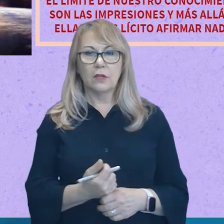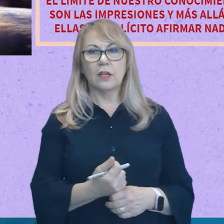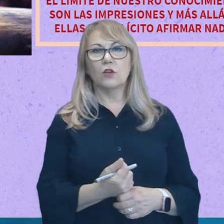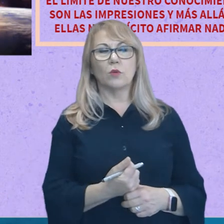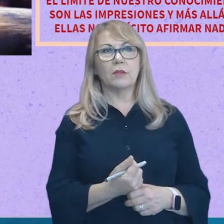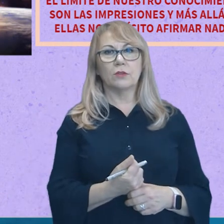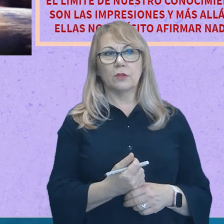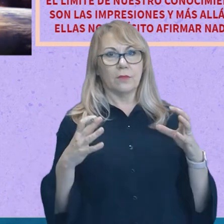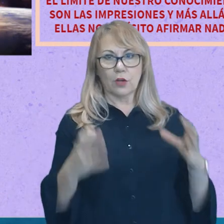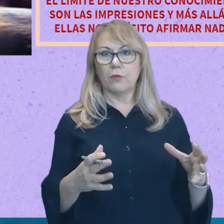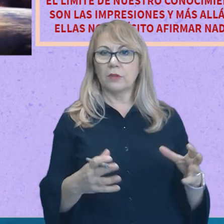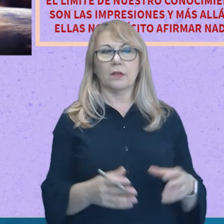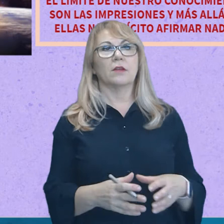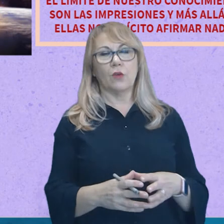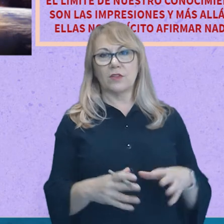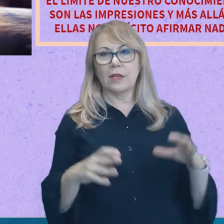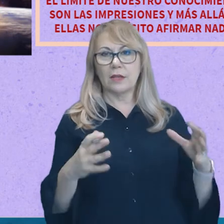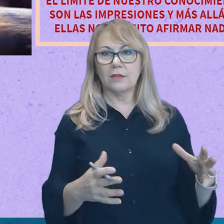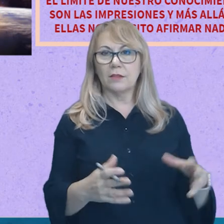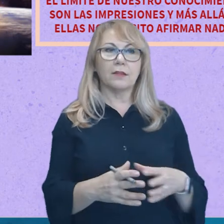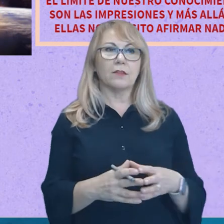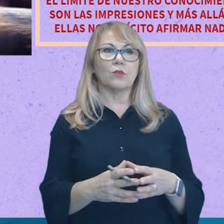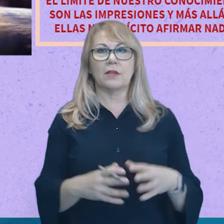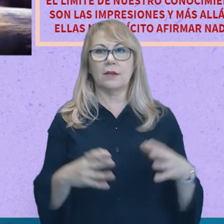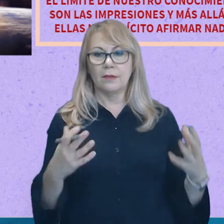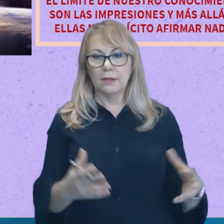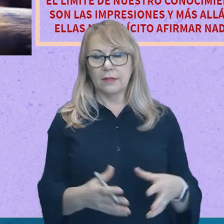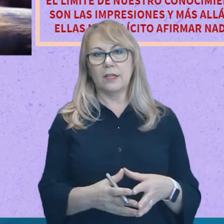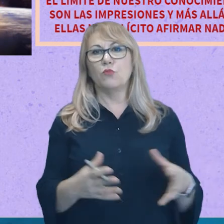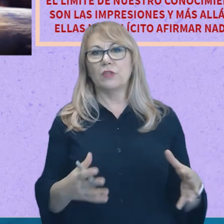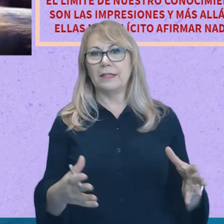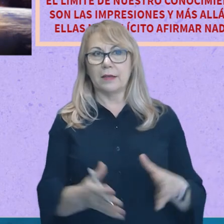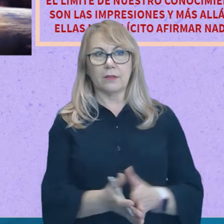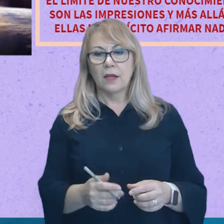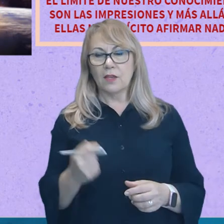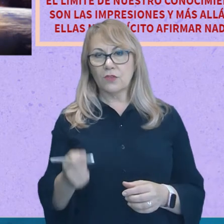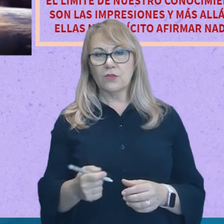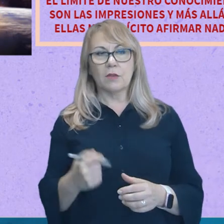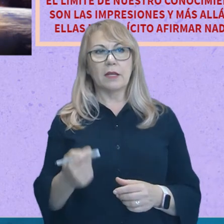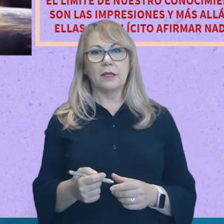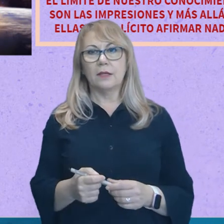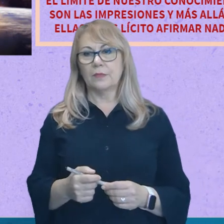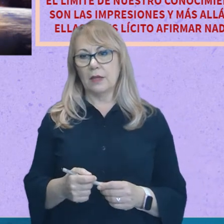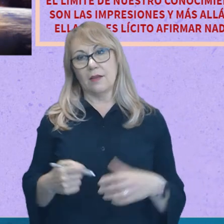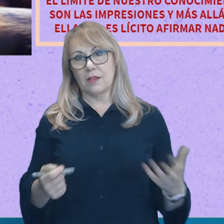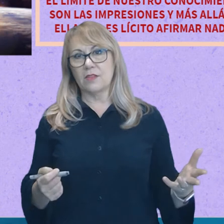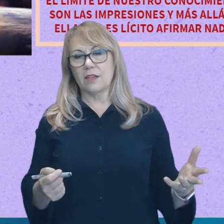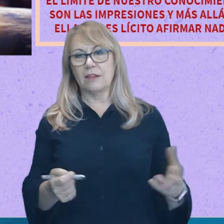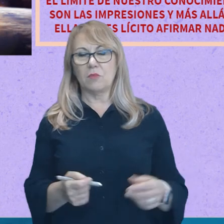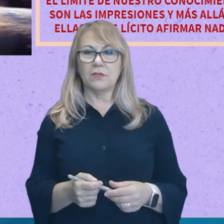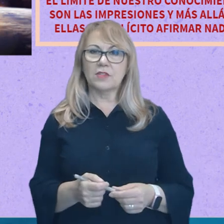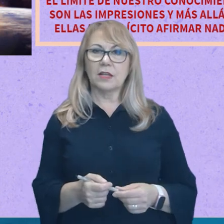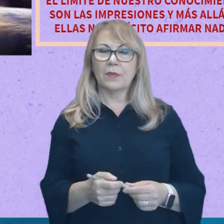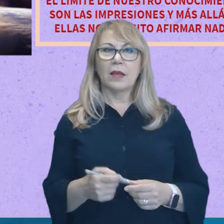tenemos, en ningún momento corresponde con esa identidad, con esa inmutabilidad. Esto se aplicaría a las tres